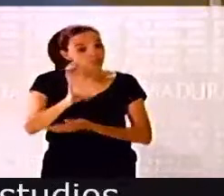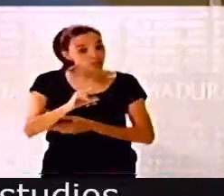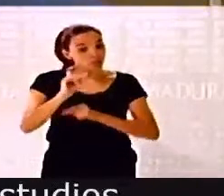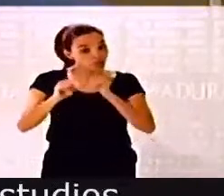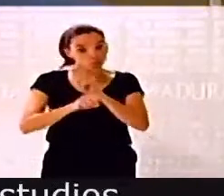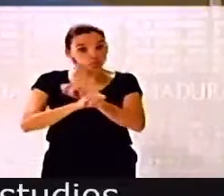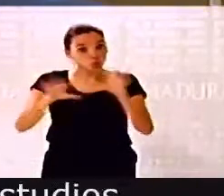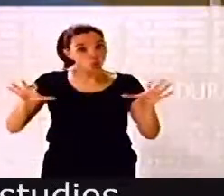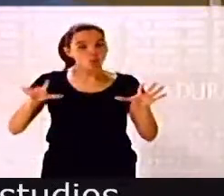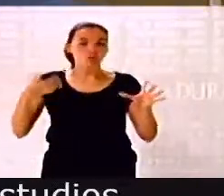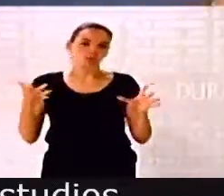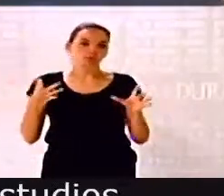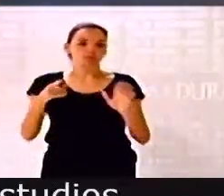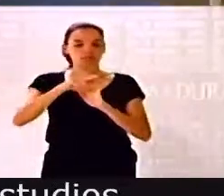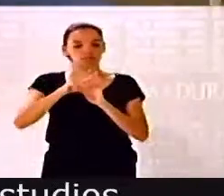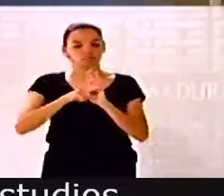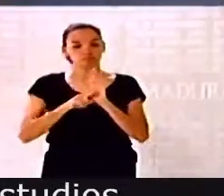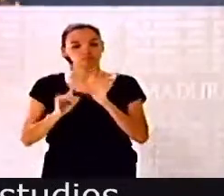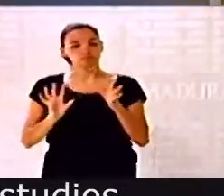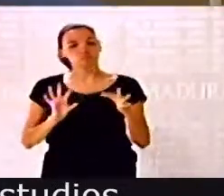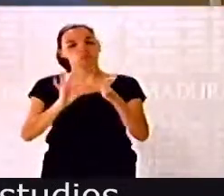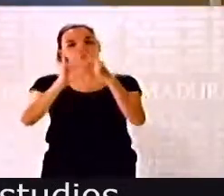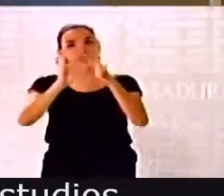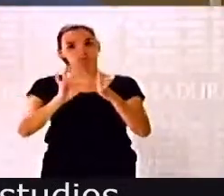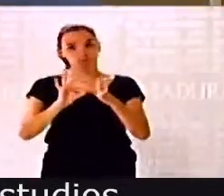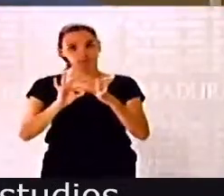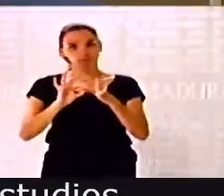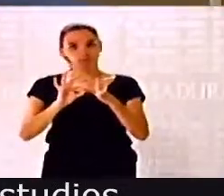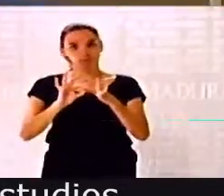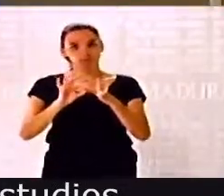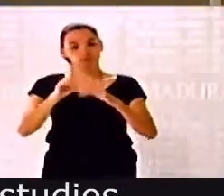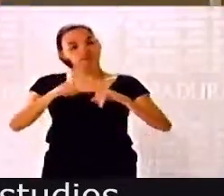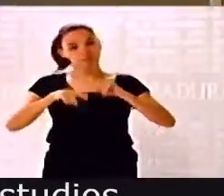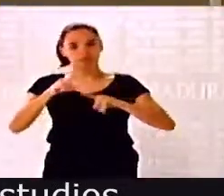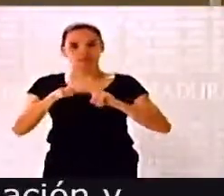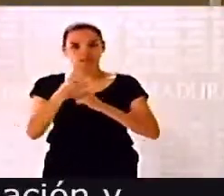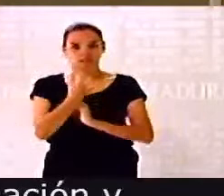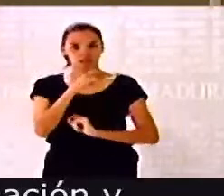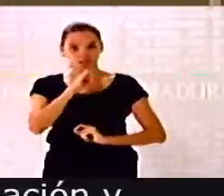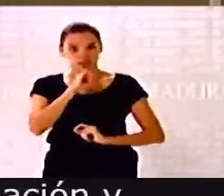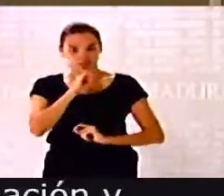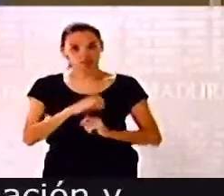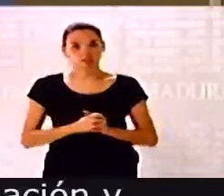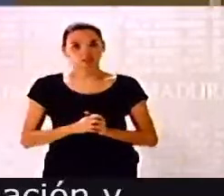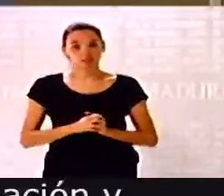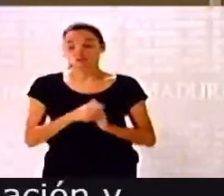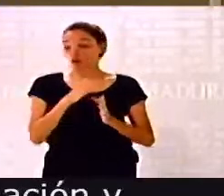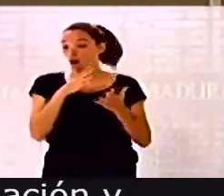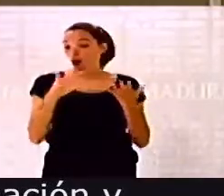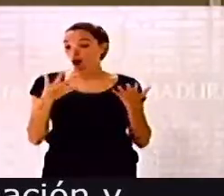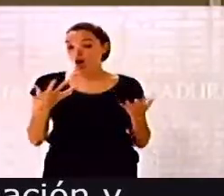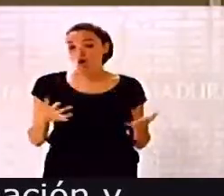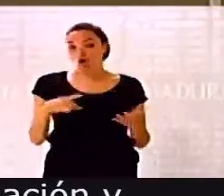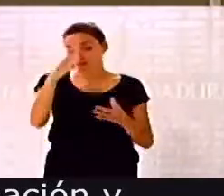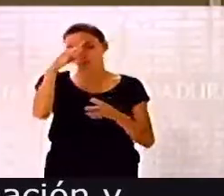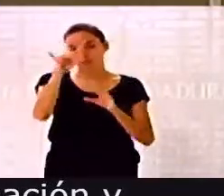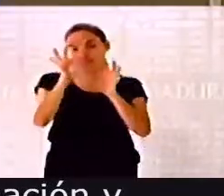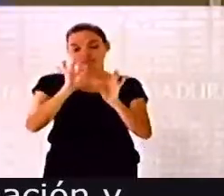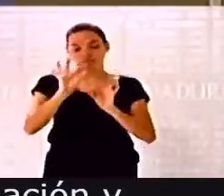esa situación y proporcionada a esa situación. Pero yo creo que en este momento se están tomando las